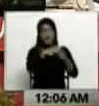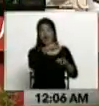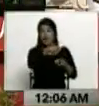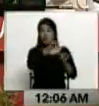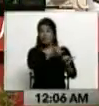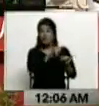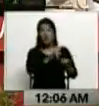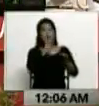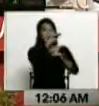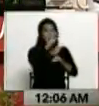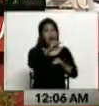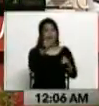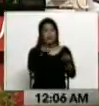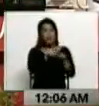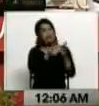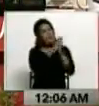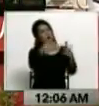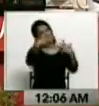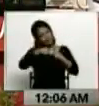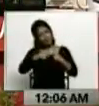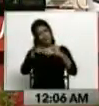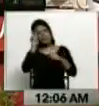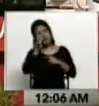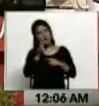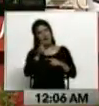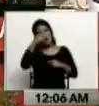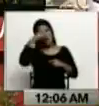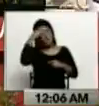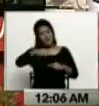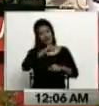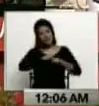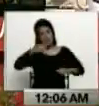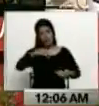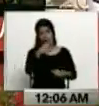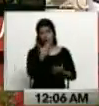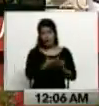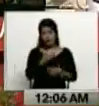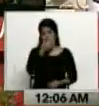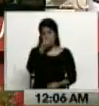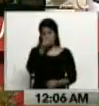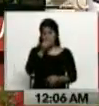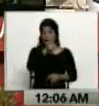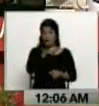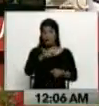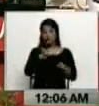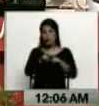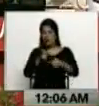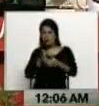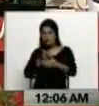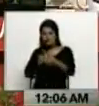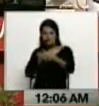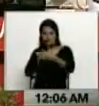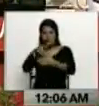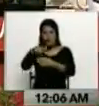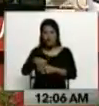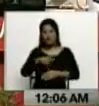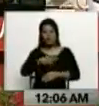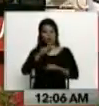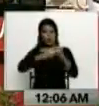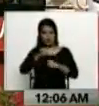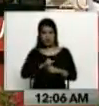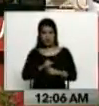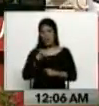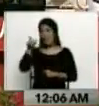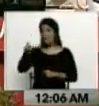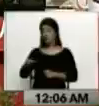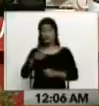intervenciones extranjeras poniendo a Libia y Ucrania como ejemplo de lo que añoraban para nuestro país ni sabotea hoy nuestra economía no